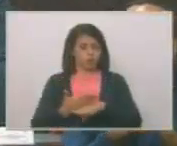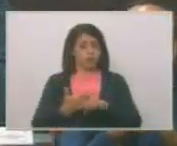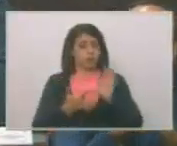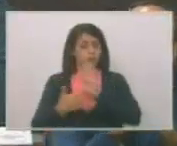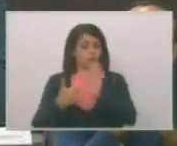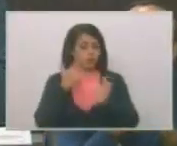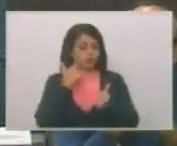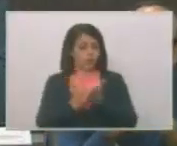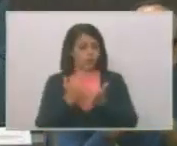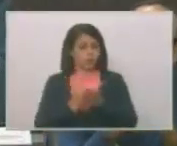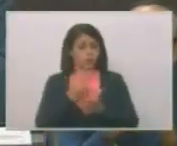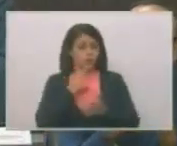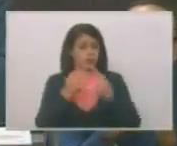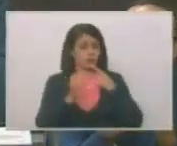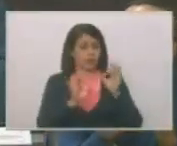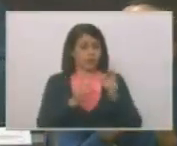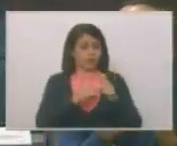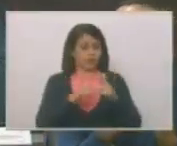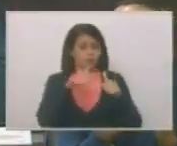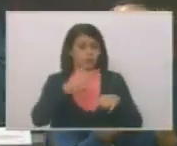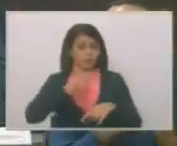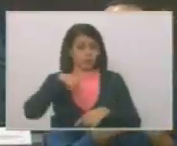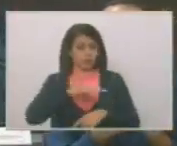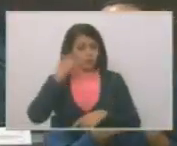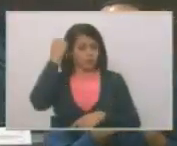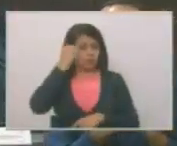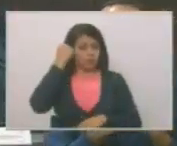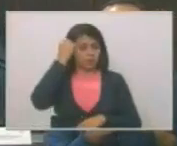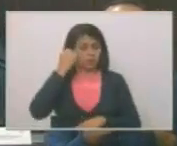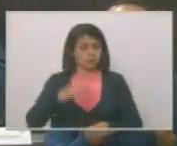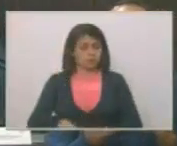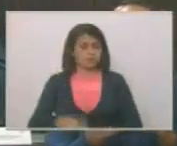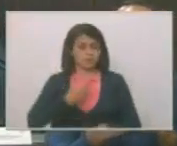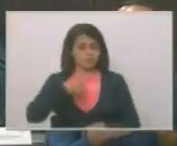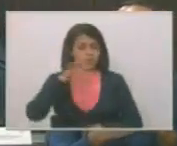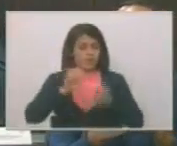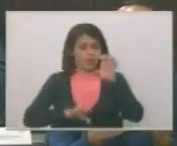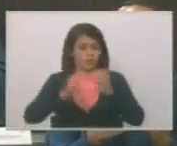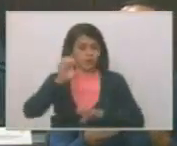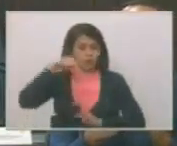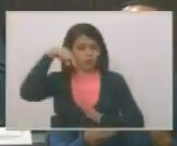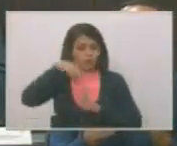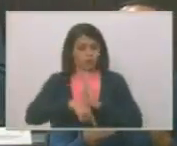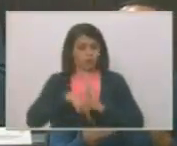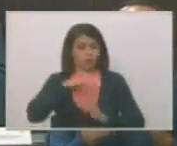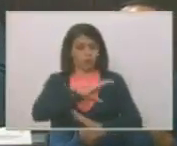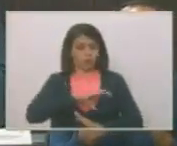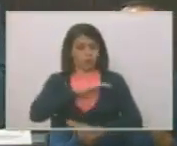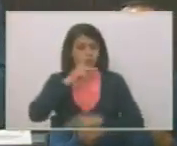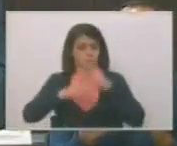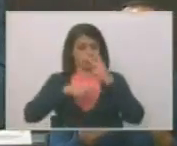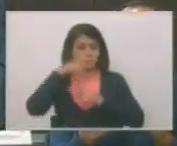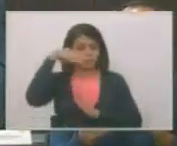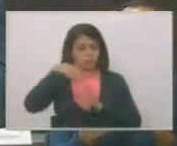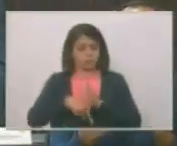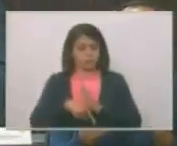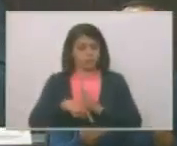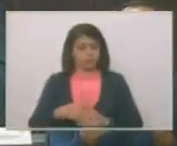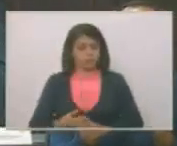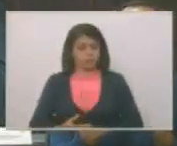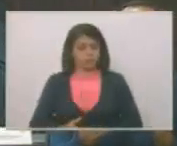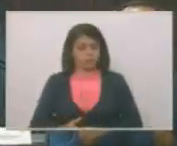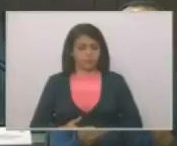las pruebas. Por lo tanto, nosotros consideramos que hemos revisado en profundidad desde la Comisión de Política Interior